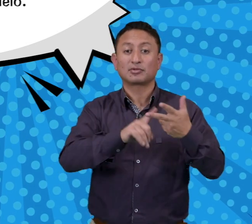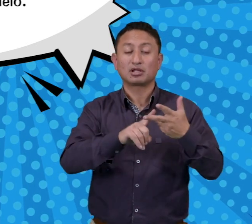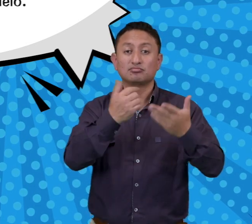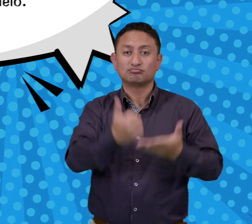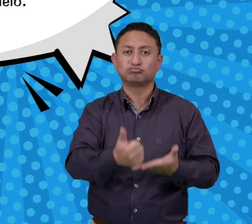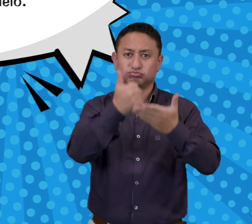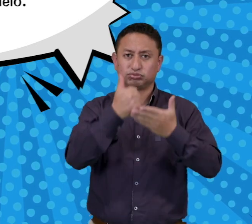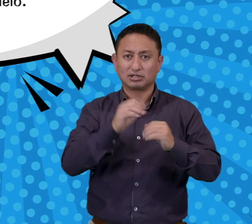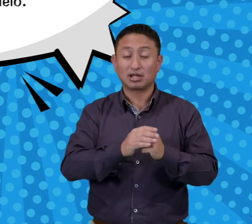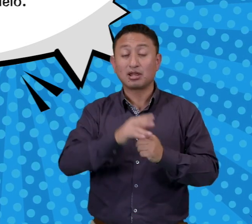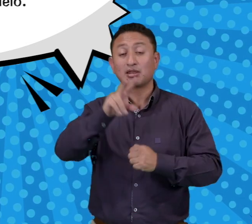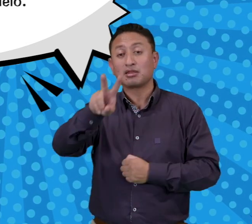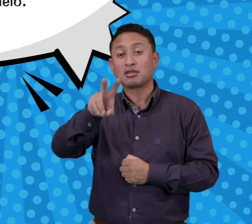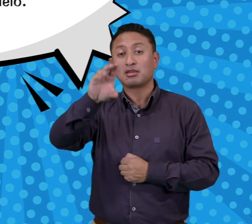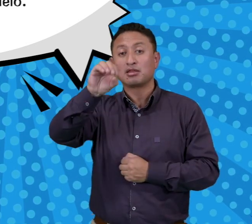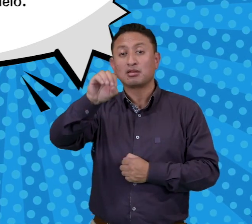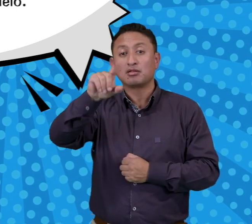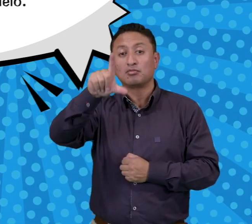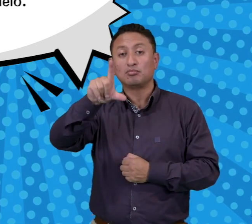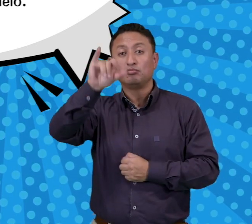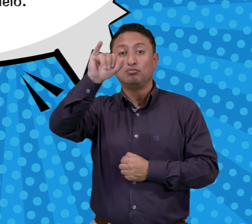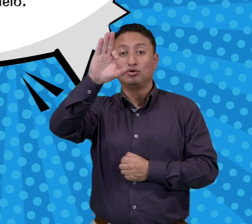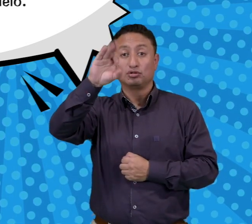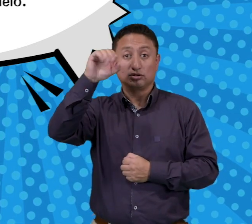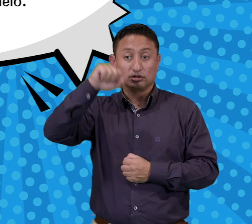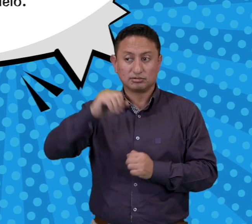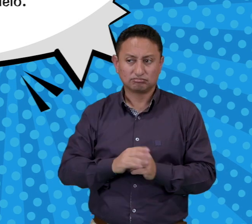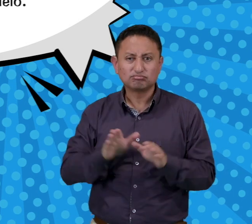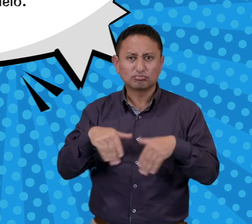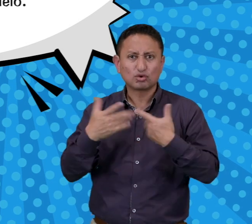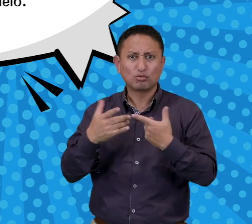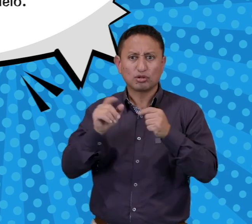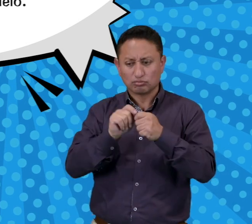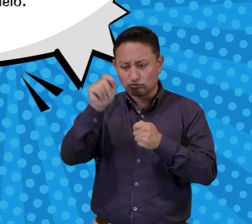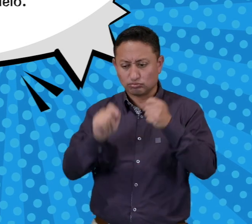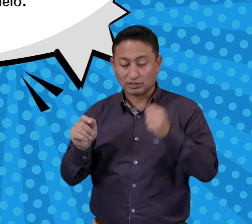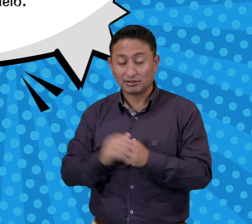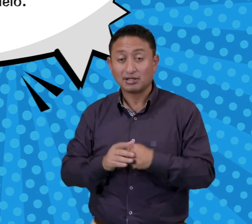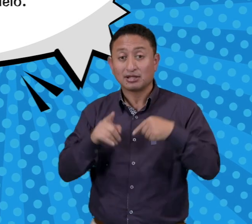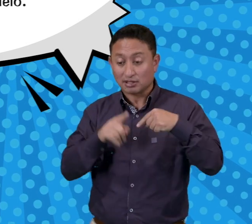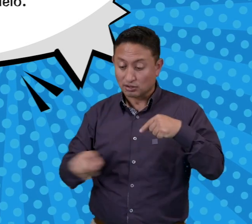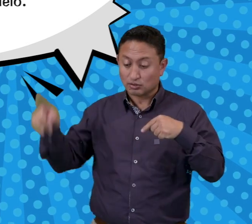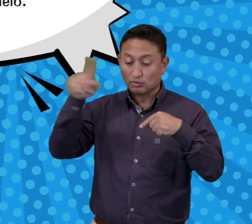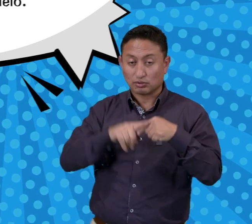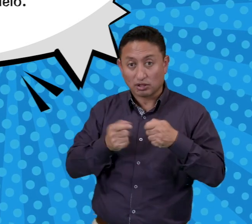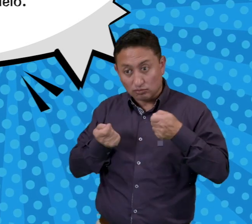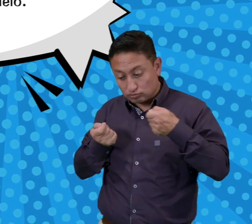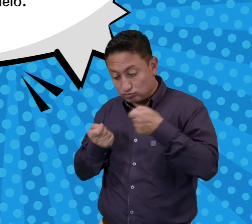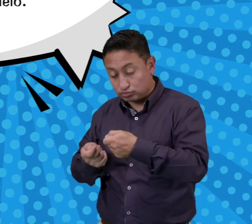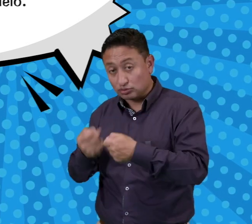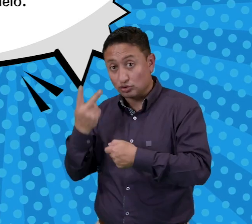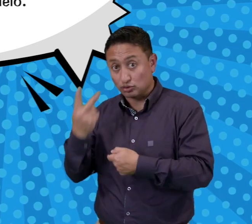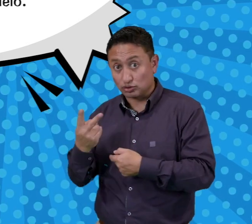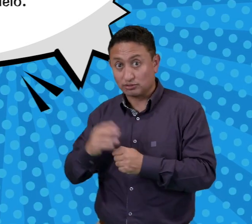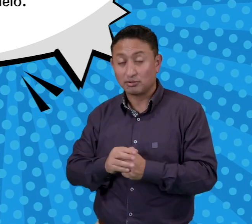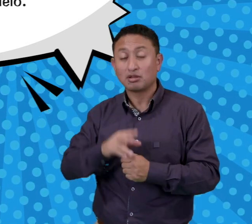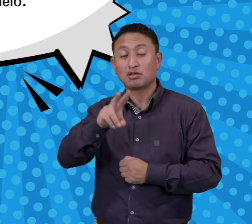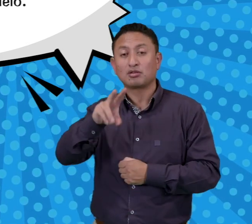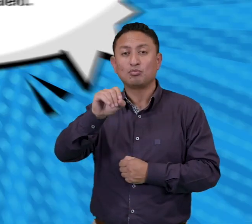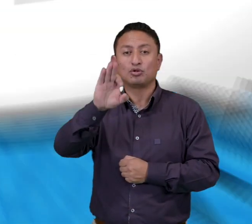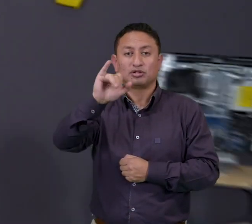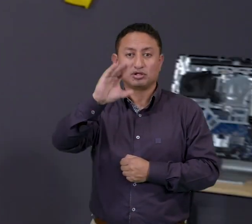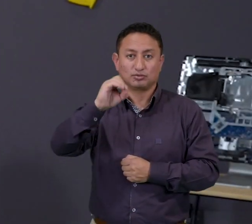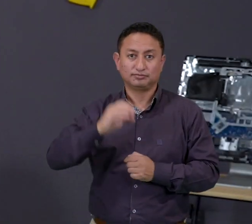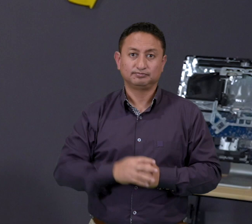que nos ayuda a medir el voltaje es el voltímetro y su manera de medir es a circuito cerrado en paralelo. La unidad de medida es el